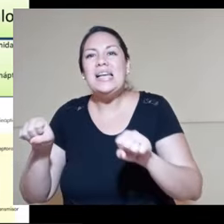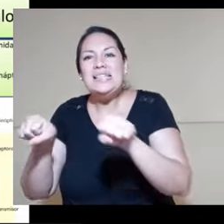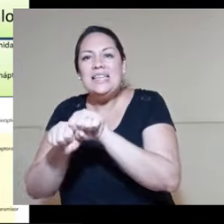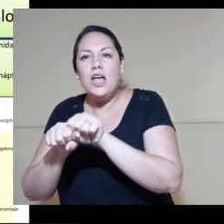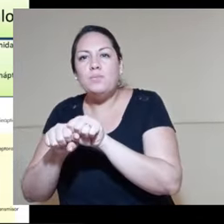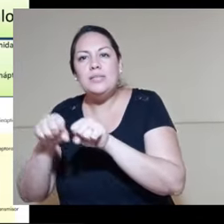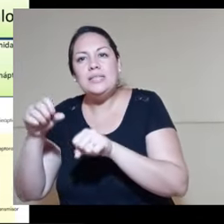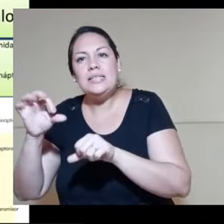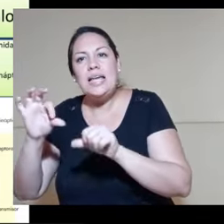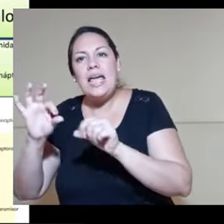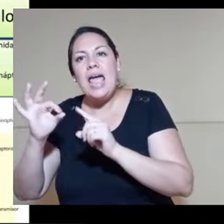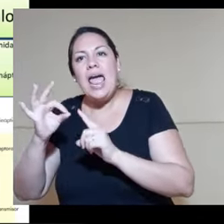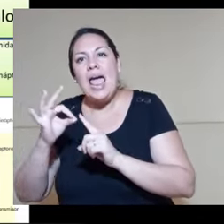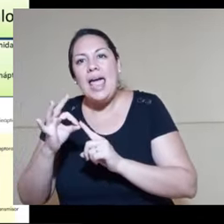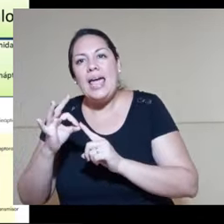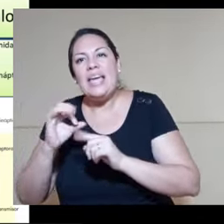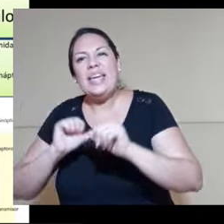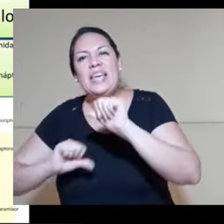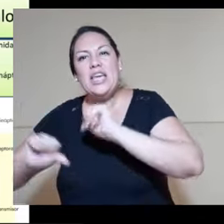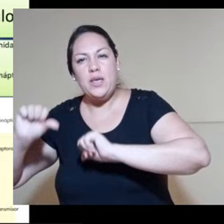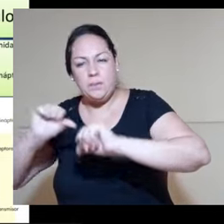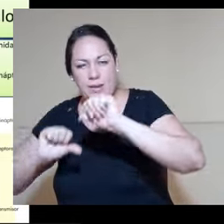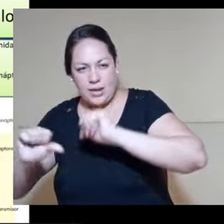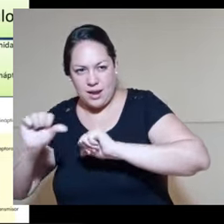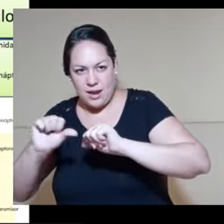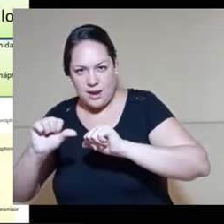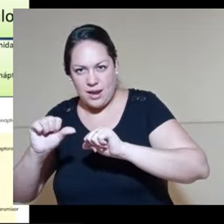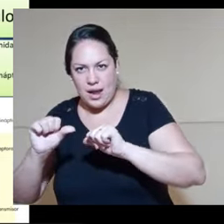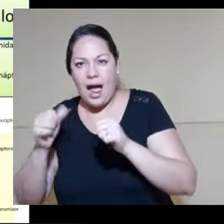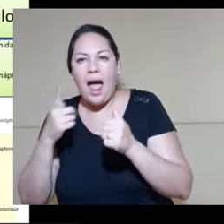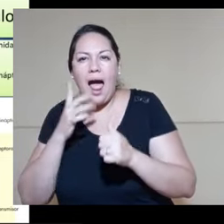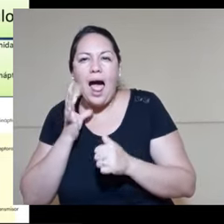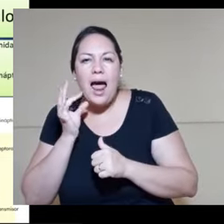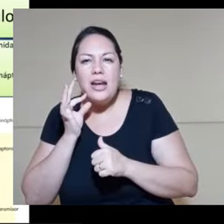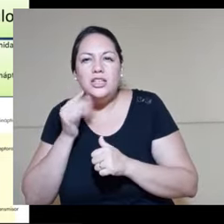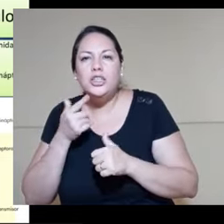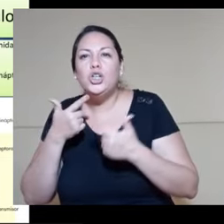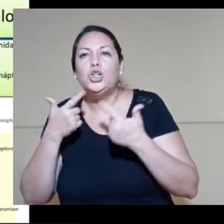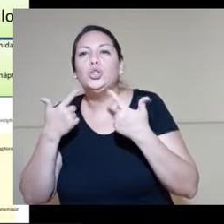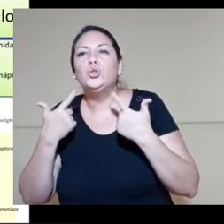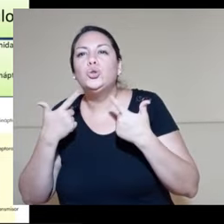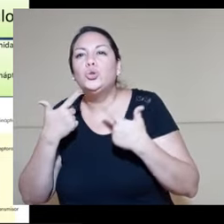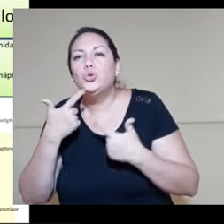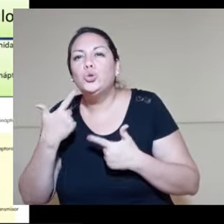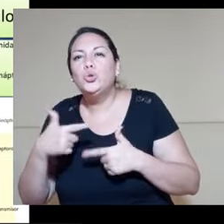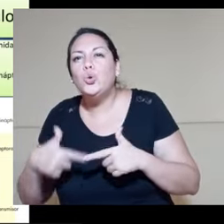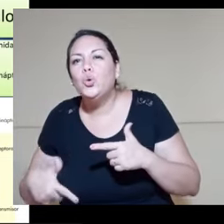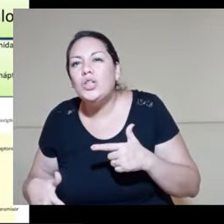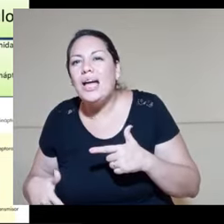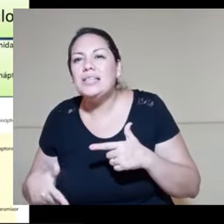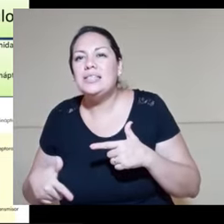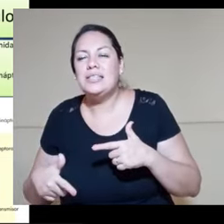de nuestro cuerpo. La sinapsis química, ¿qué quiere decir? Que hay una sustancia química.